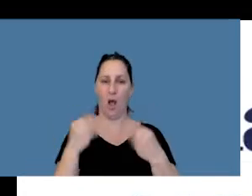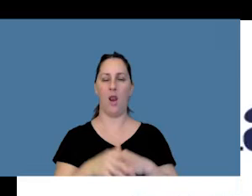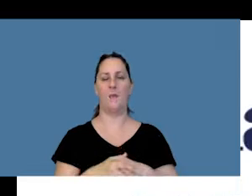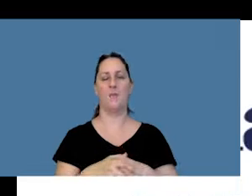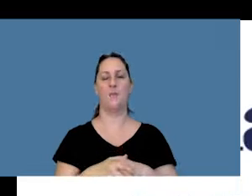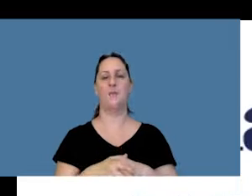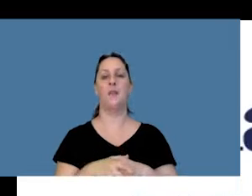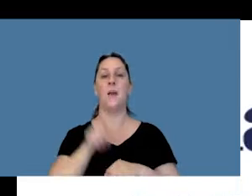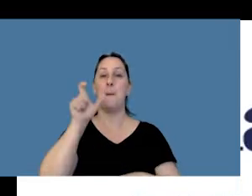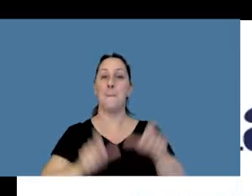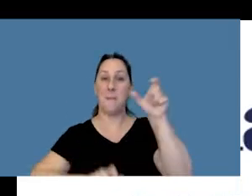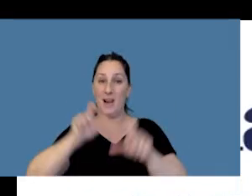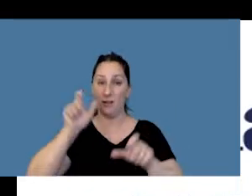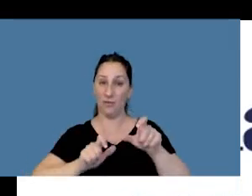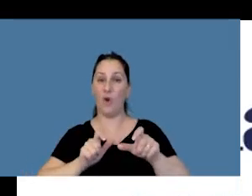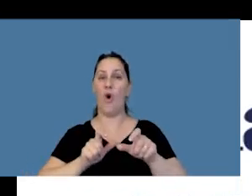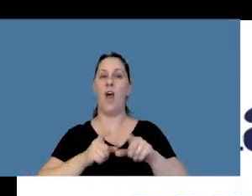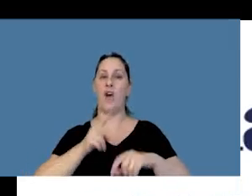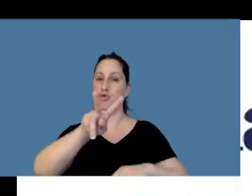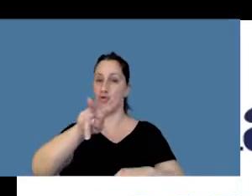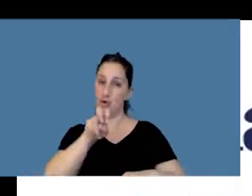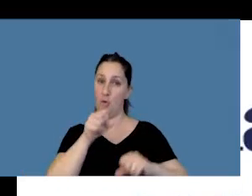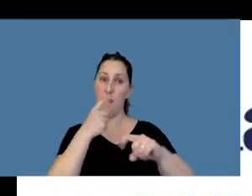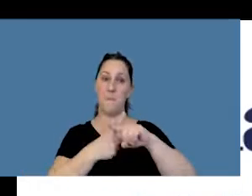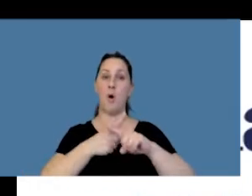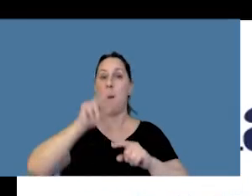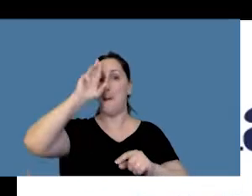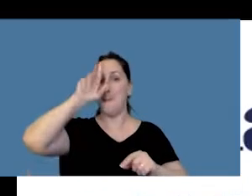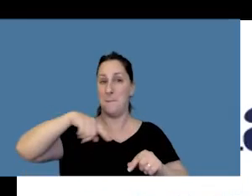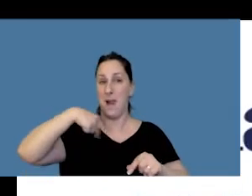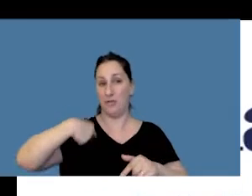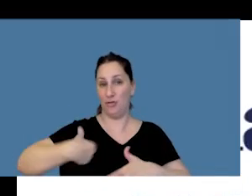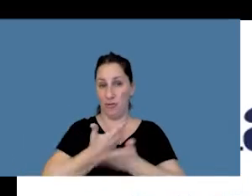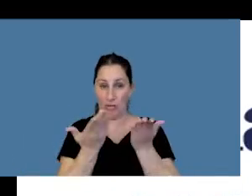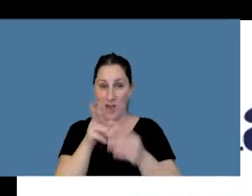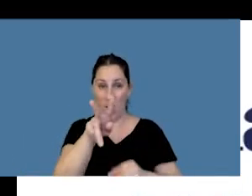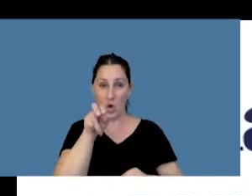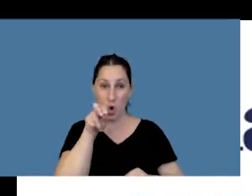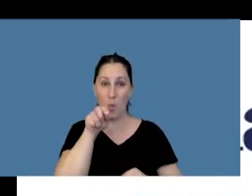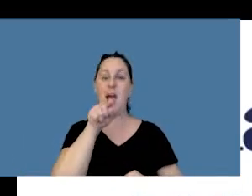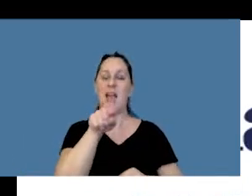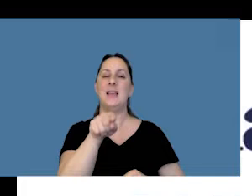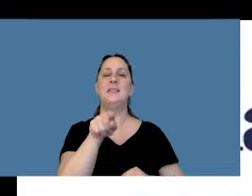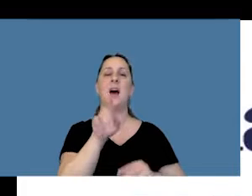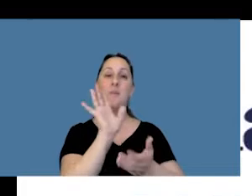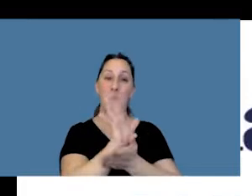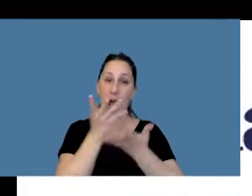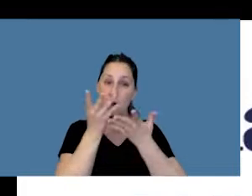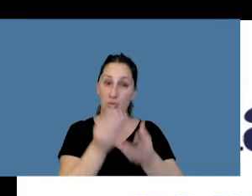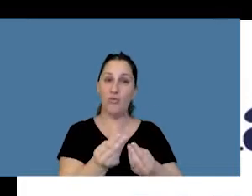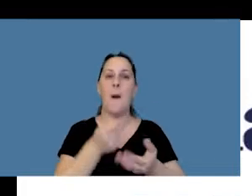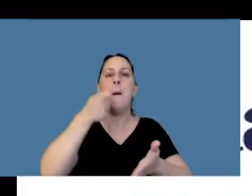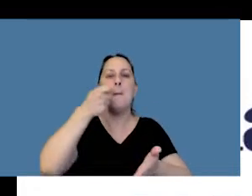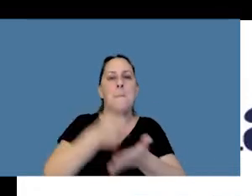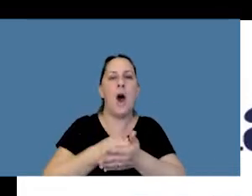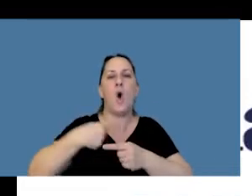que estas personas cobran por esos planes de ayuda social se van a considerar como pago a cuenta